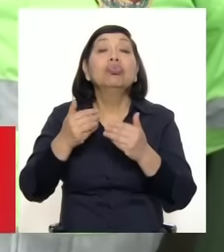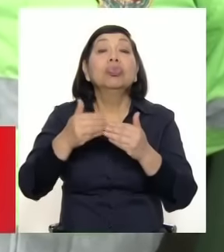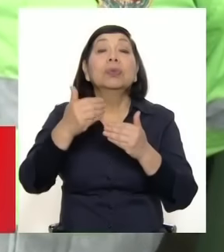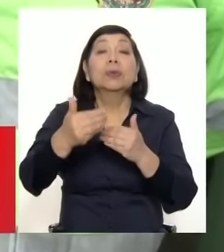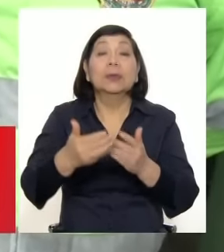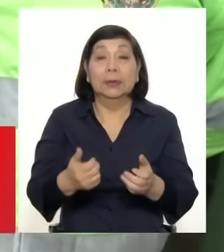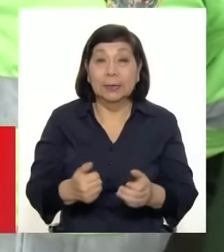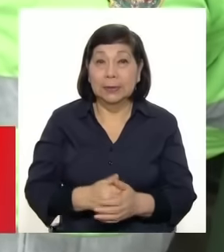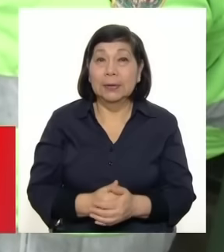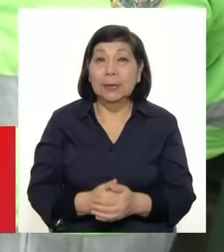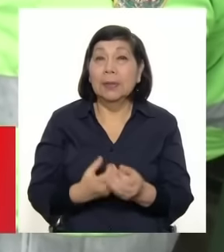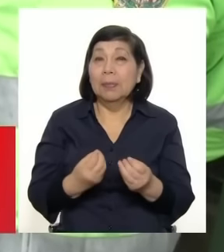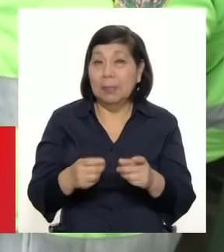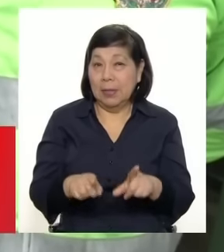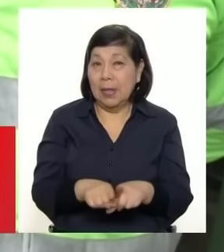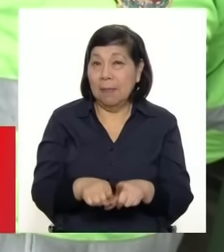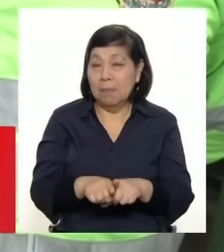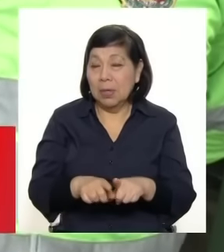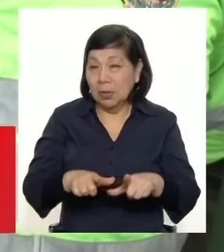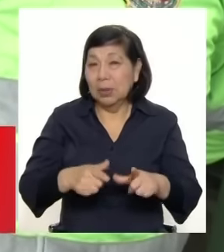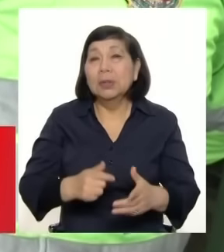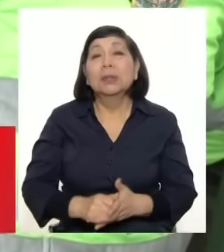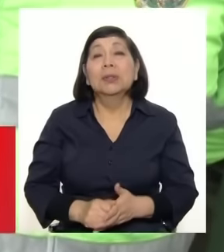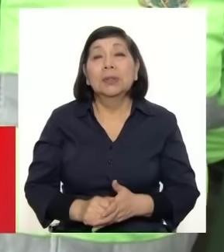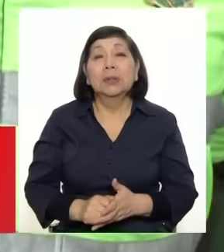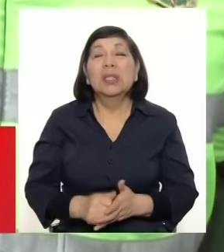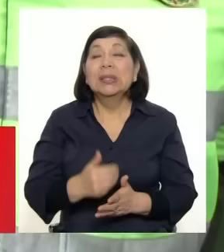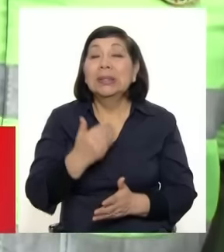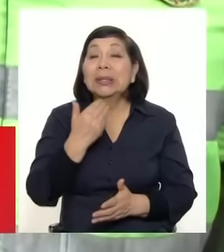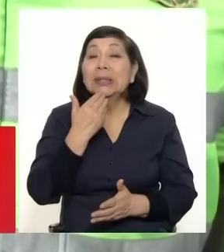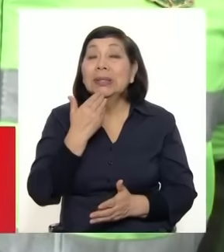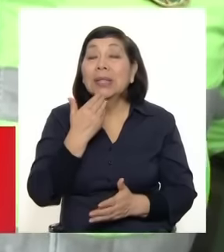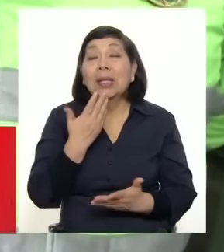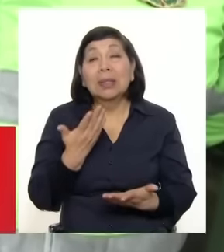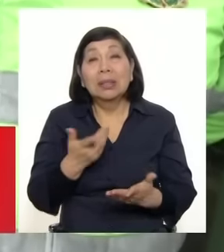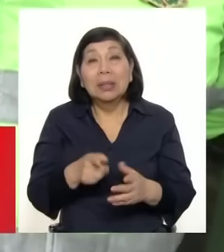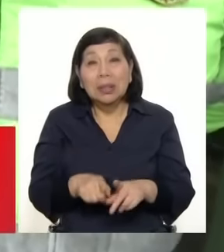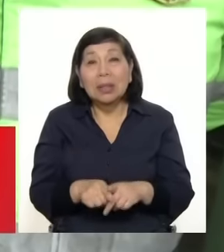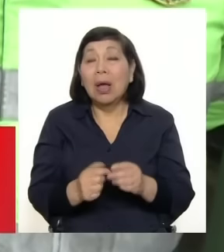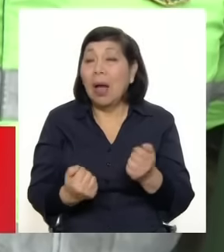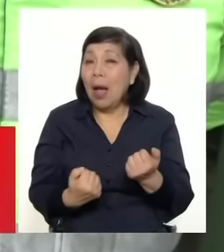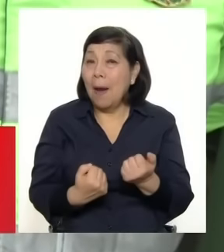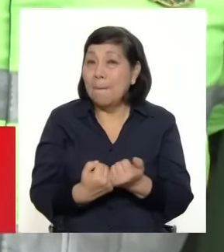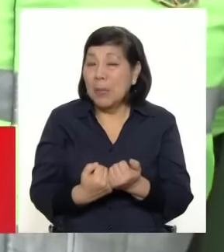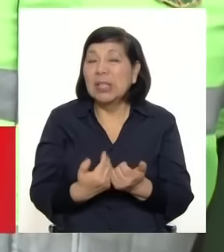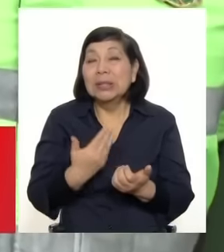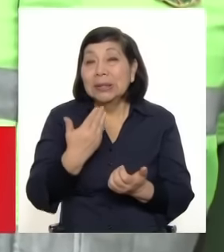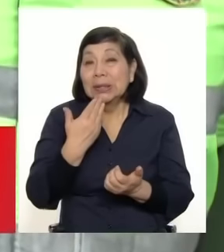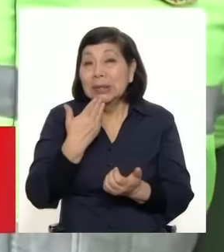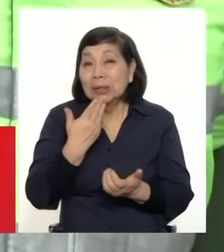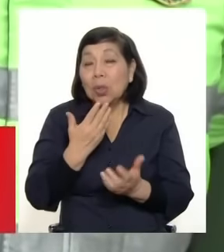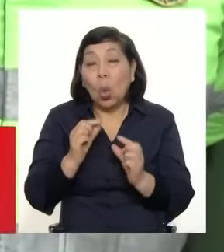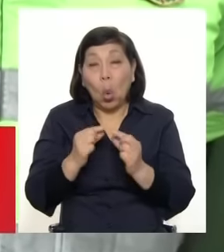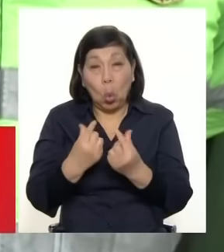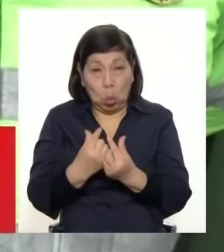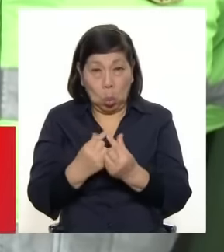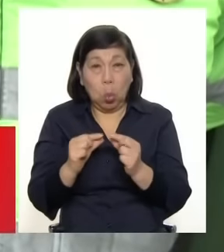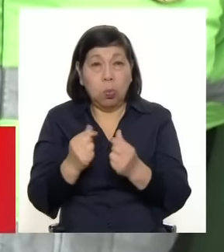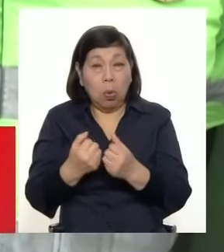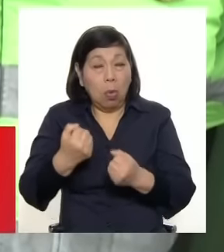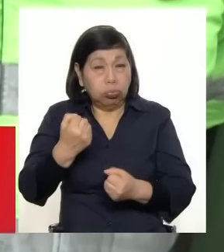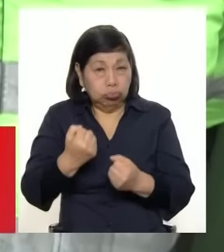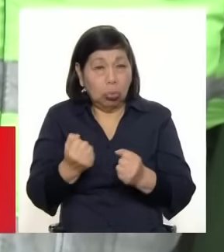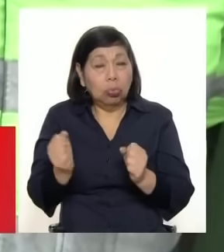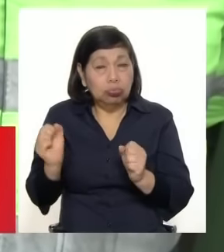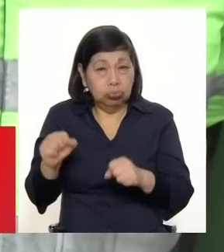de transporte como también en las zonas vulnerables que han sido identificadas, gracias también a la colaboración y participación de los gremios de transporte,